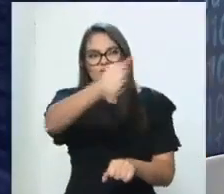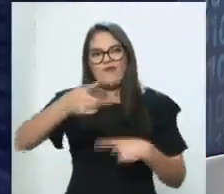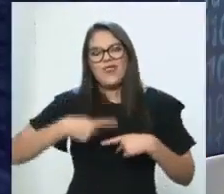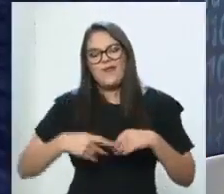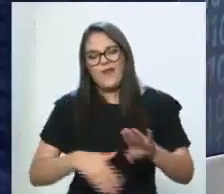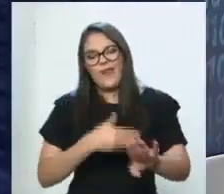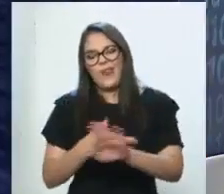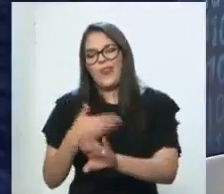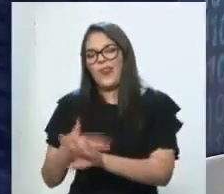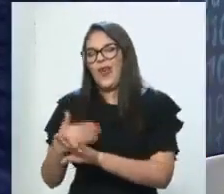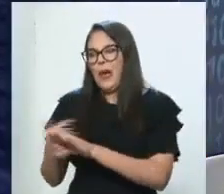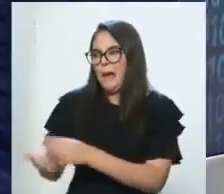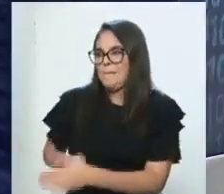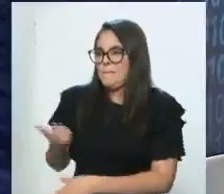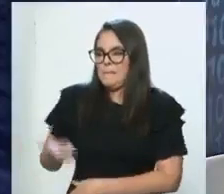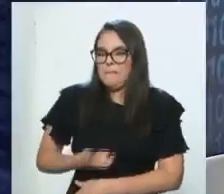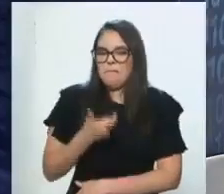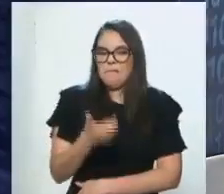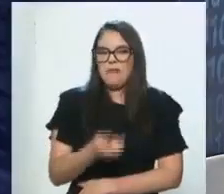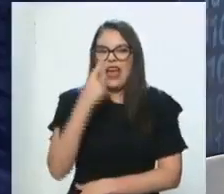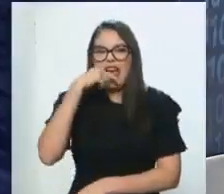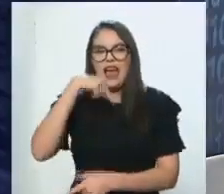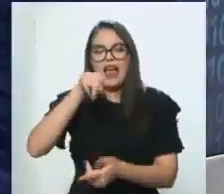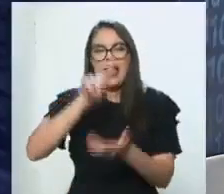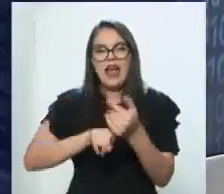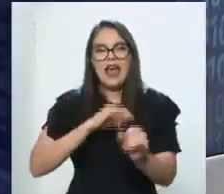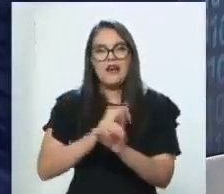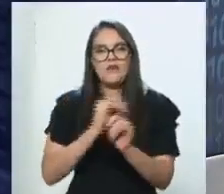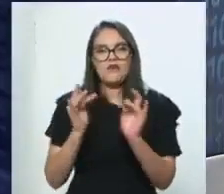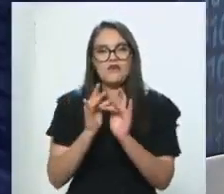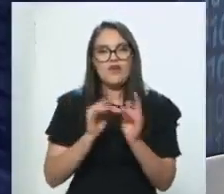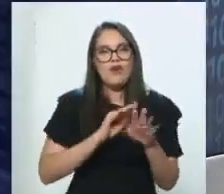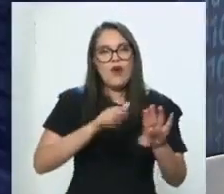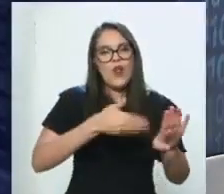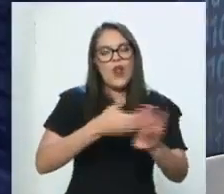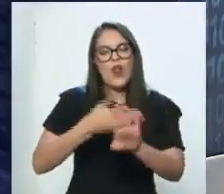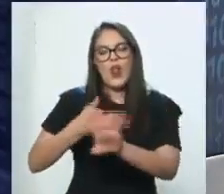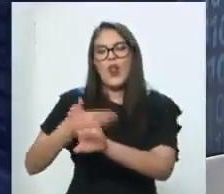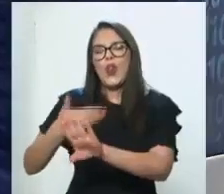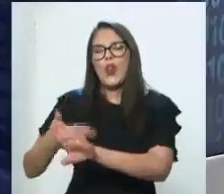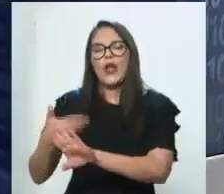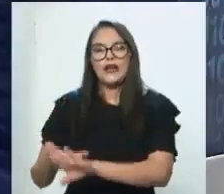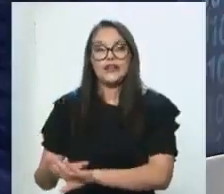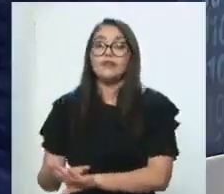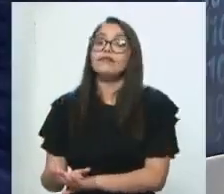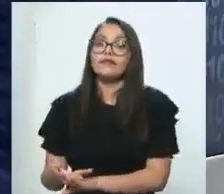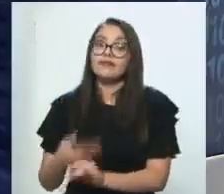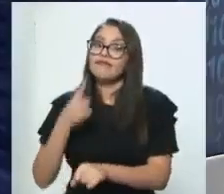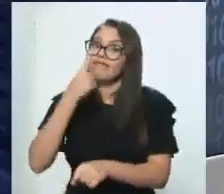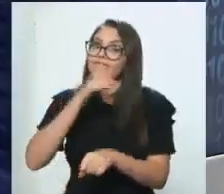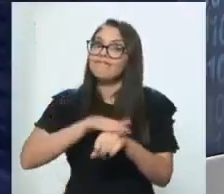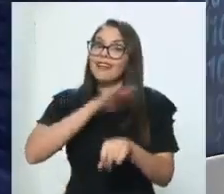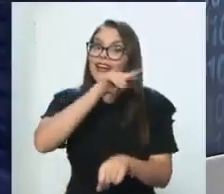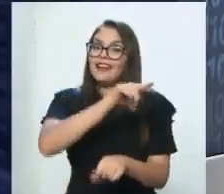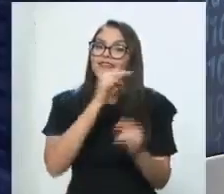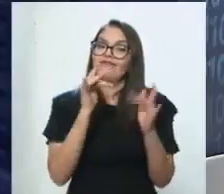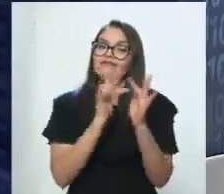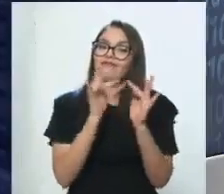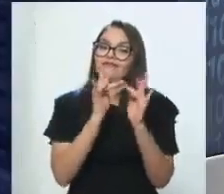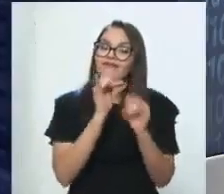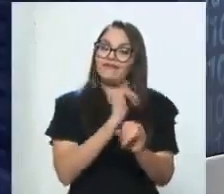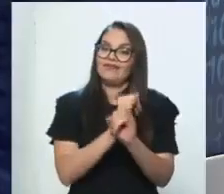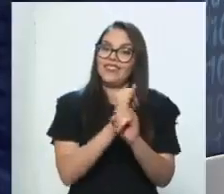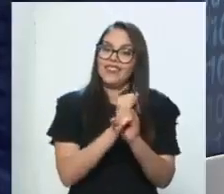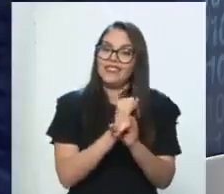con métodos sucios, con campañas calumniosas, con lenguajes ultrajantes y principalmente en redes sociales. Pero, ¿qué